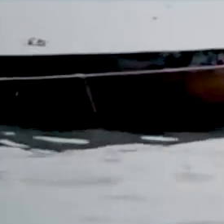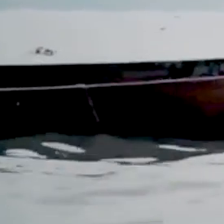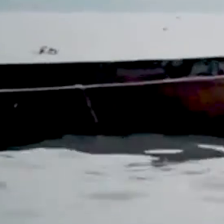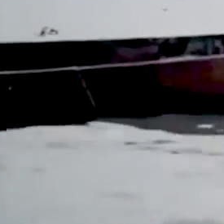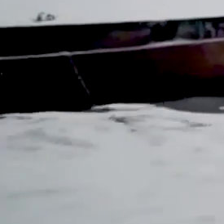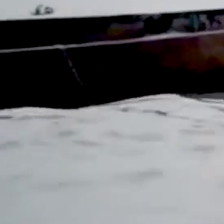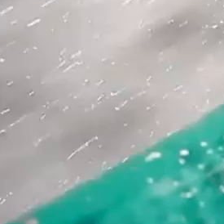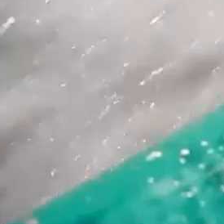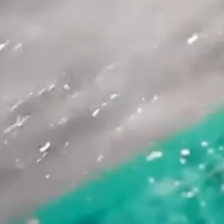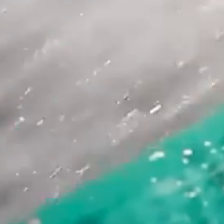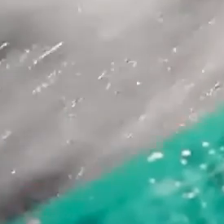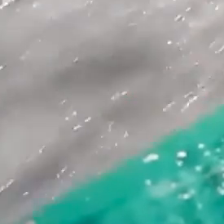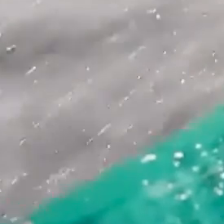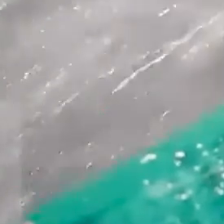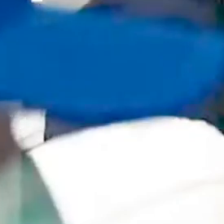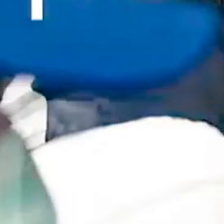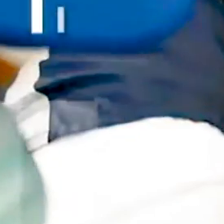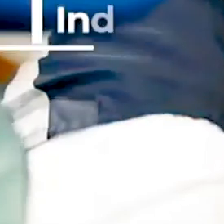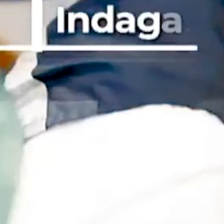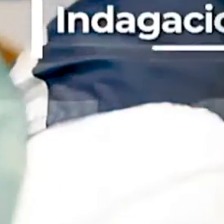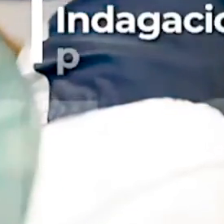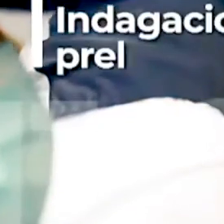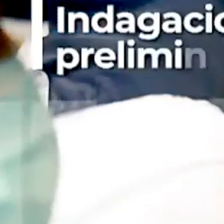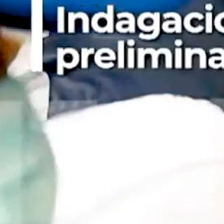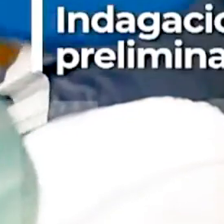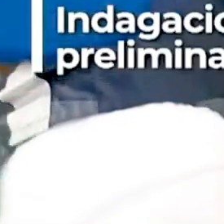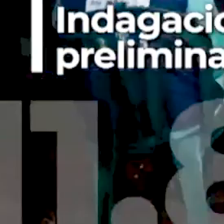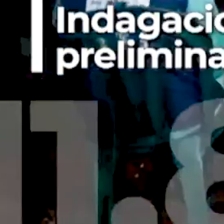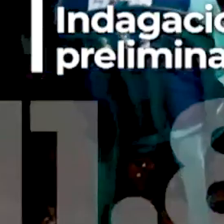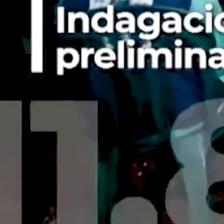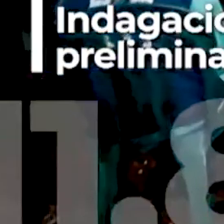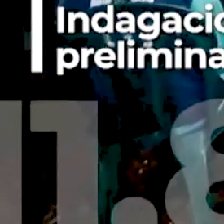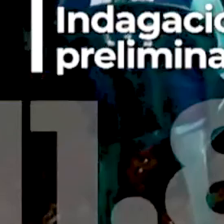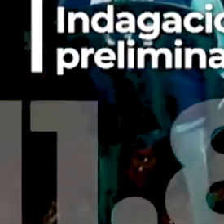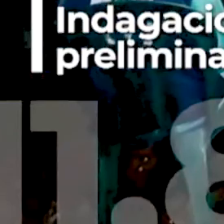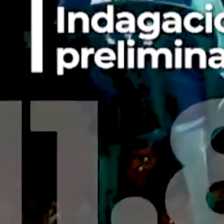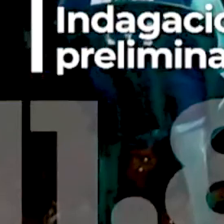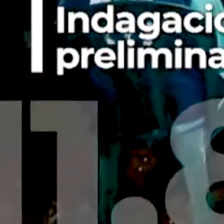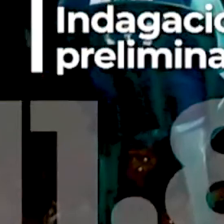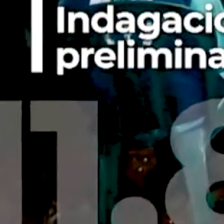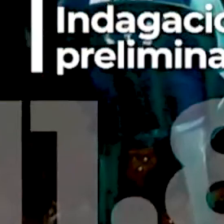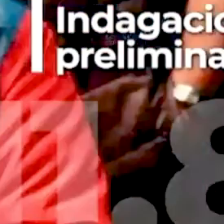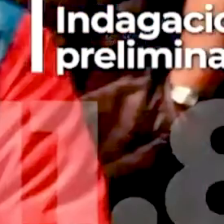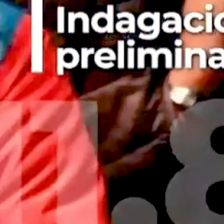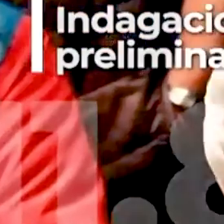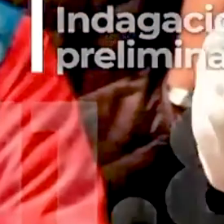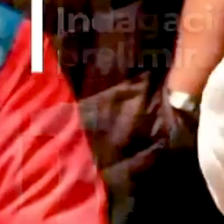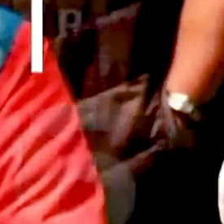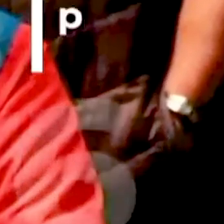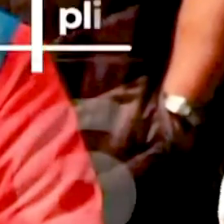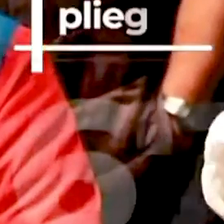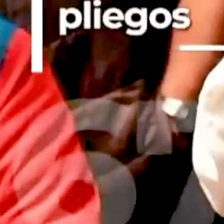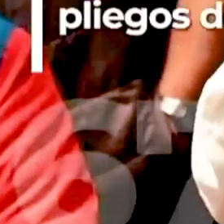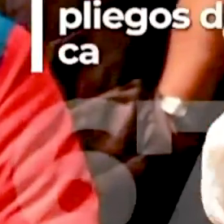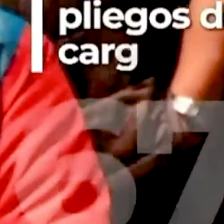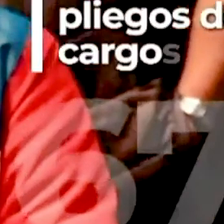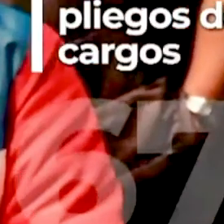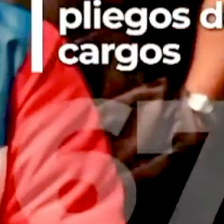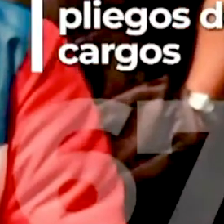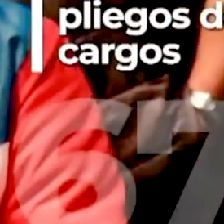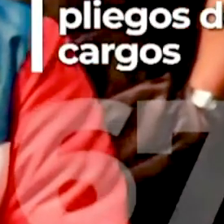irregulares por parte de servidores públicos. Abrió 11.847 indagaciones preliminares,